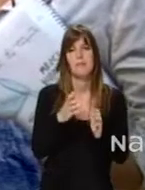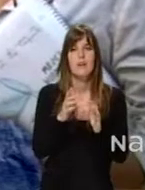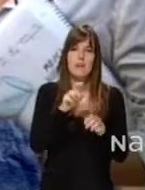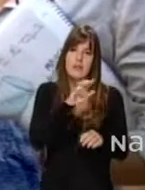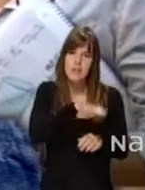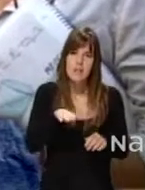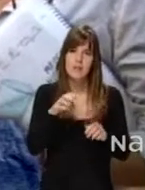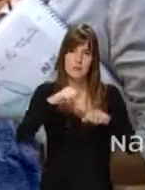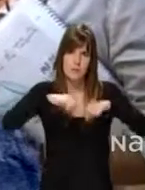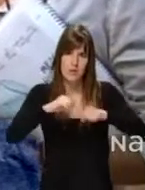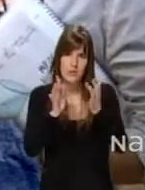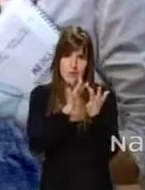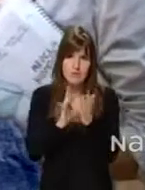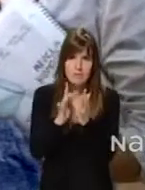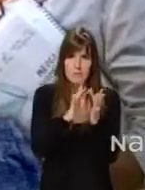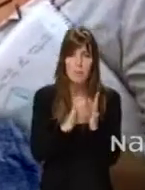alumnos,